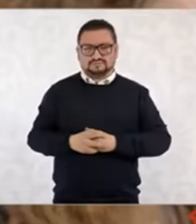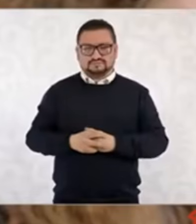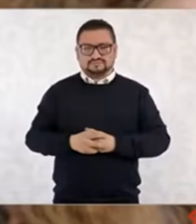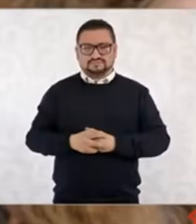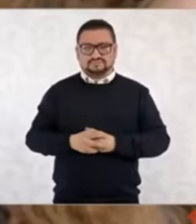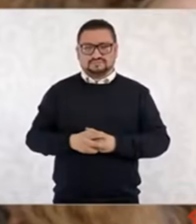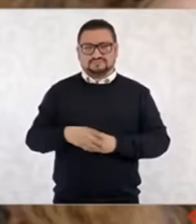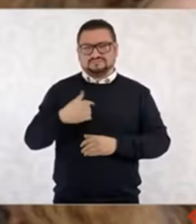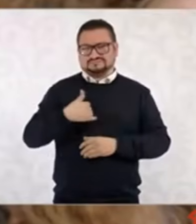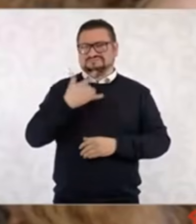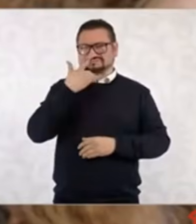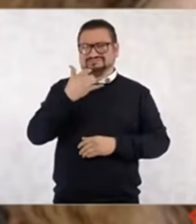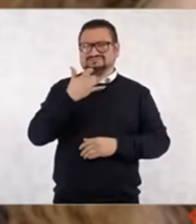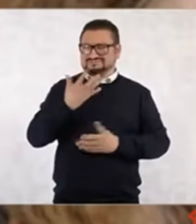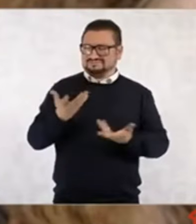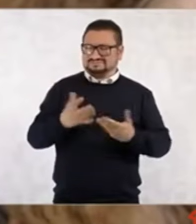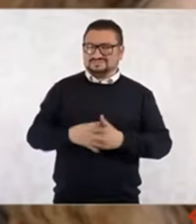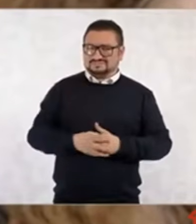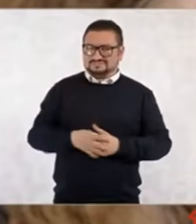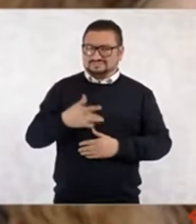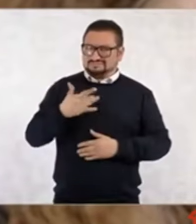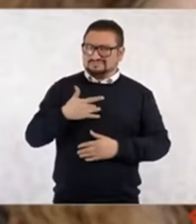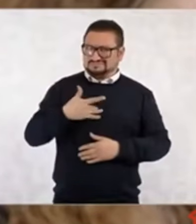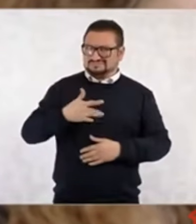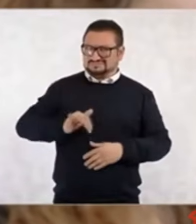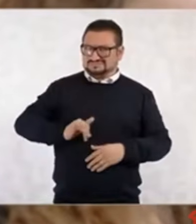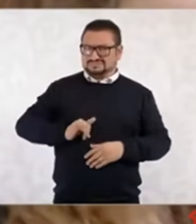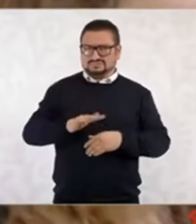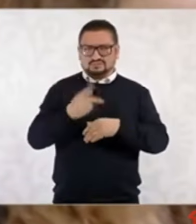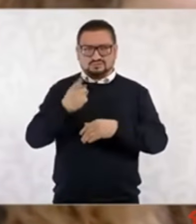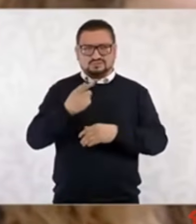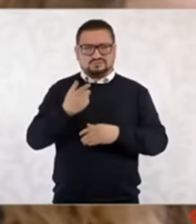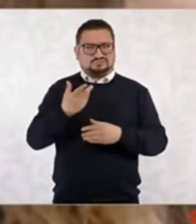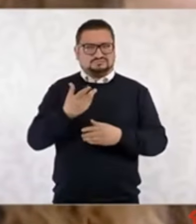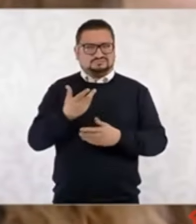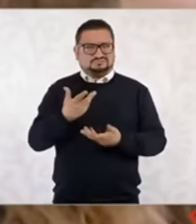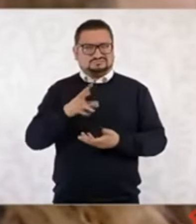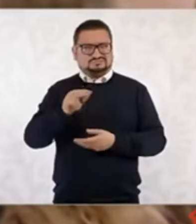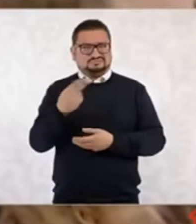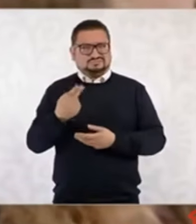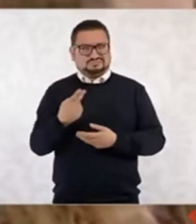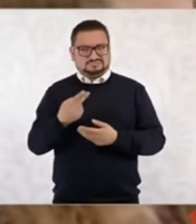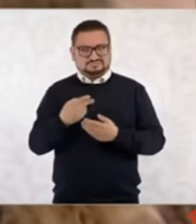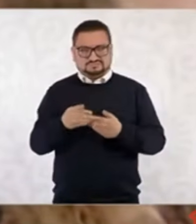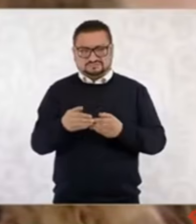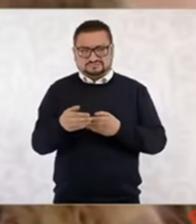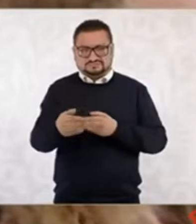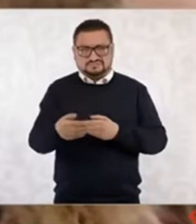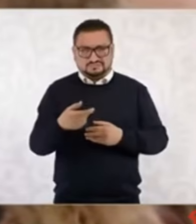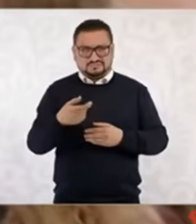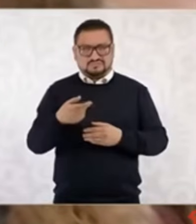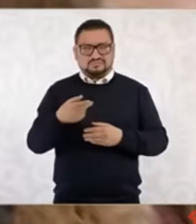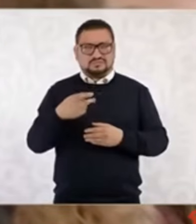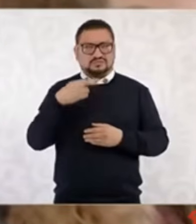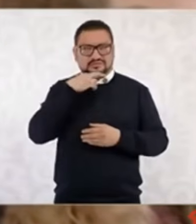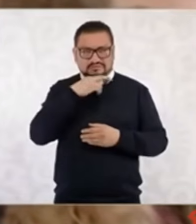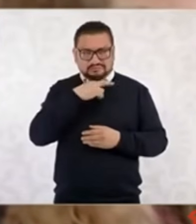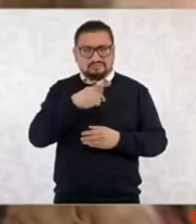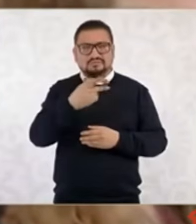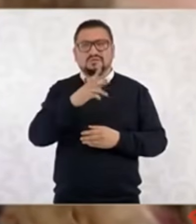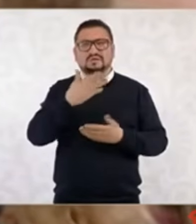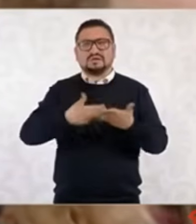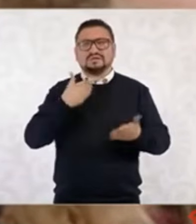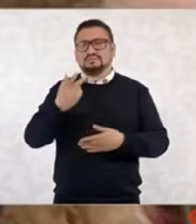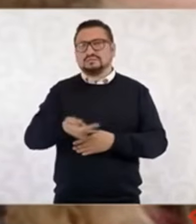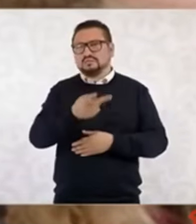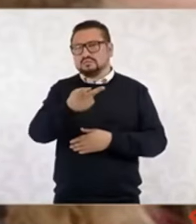Esto me llama la atención porque pues no veía yo necesidad de que se adelantara. Quisiera preguntarle primero eso,